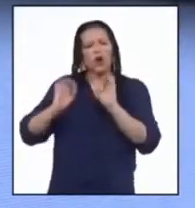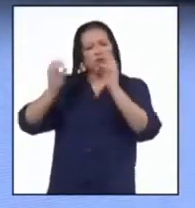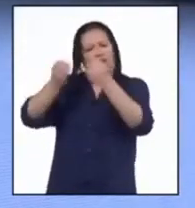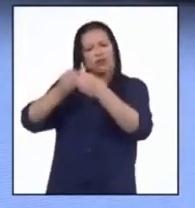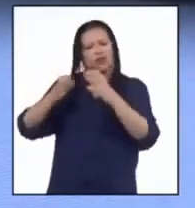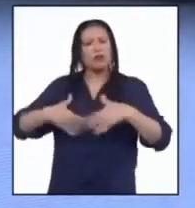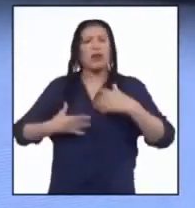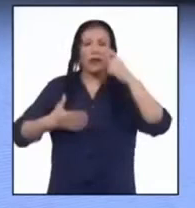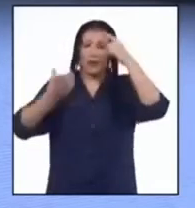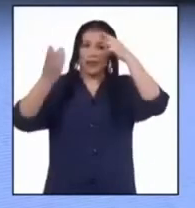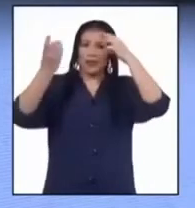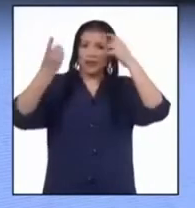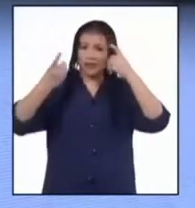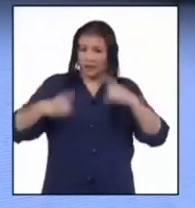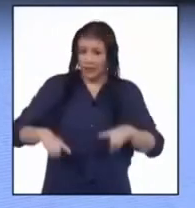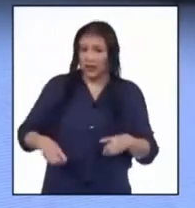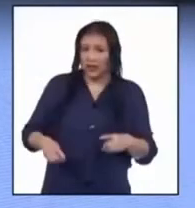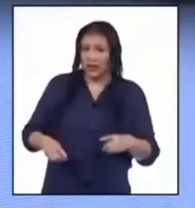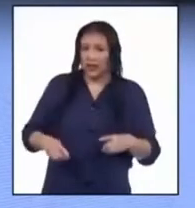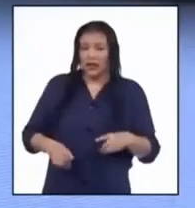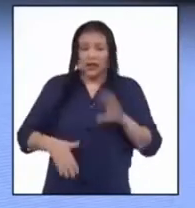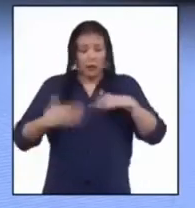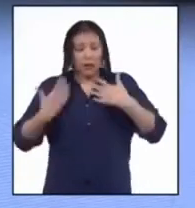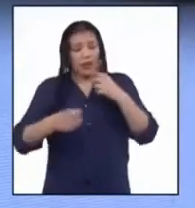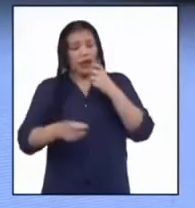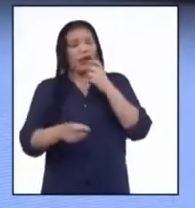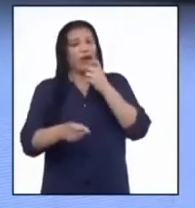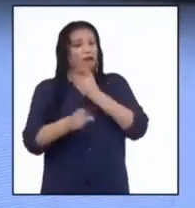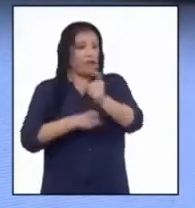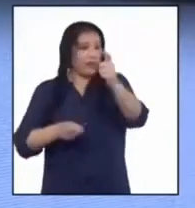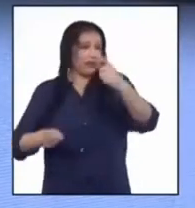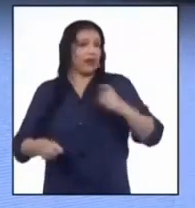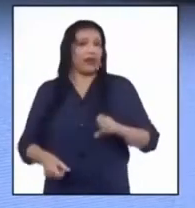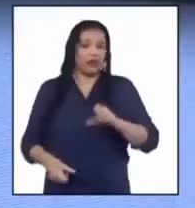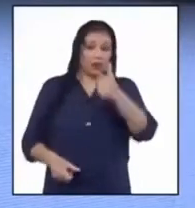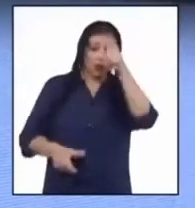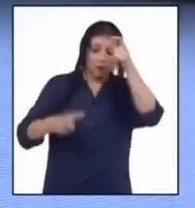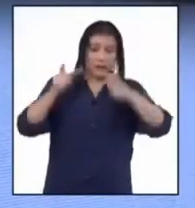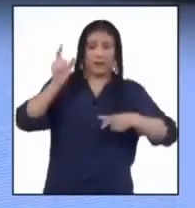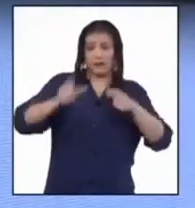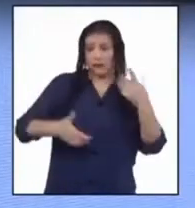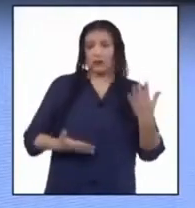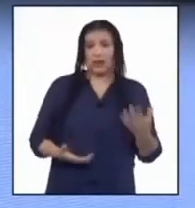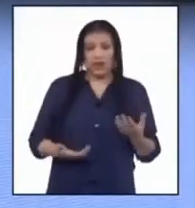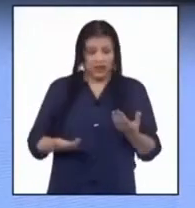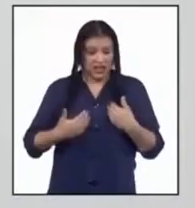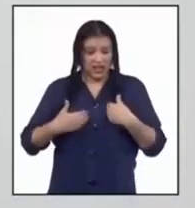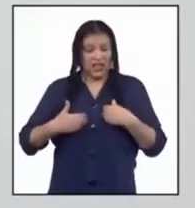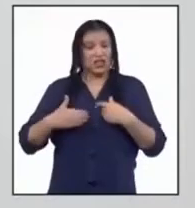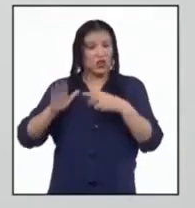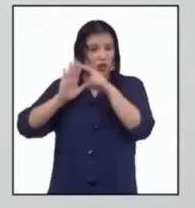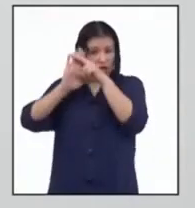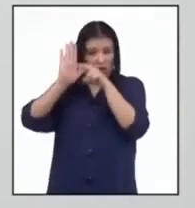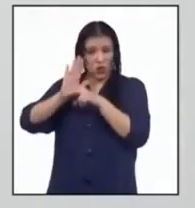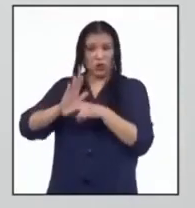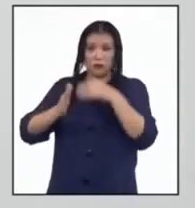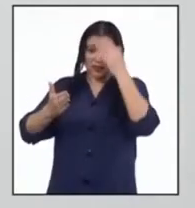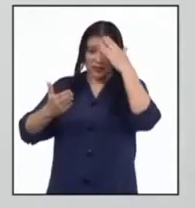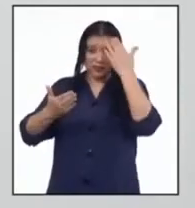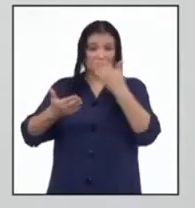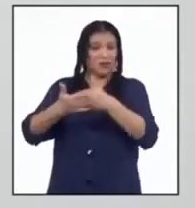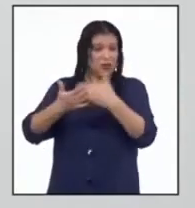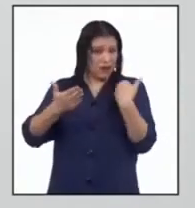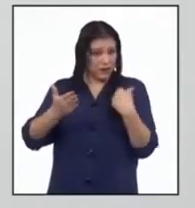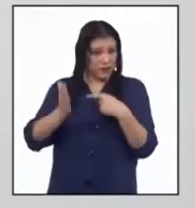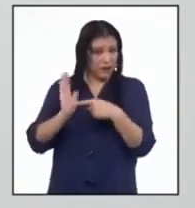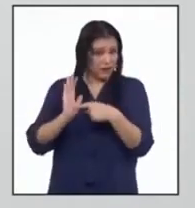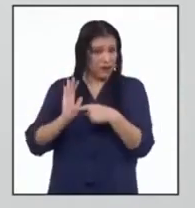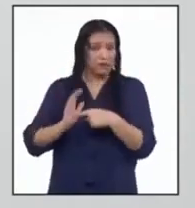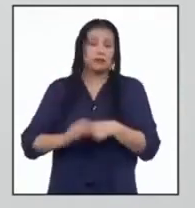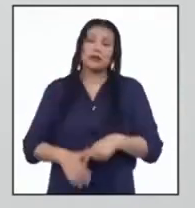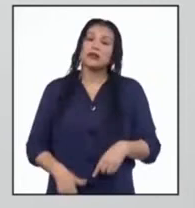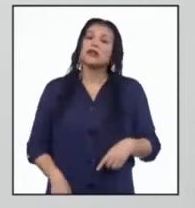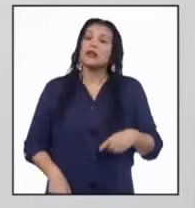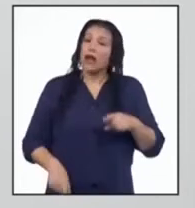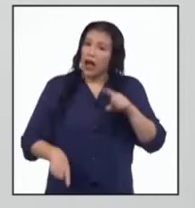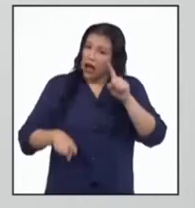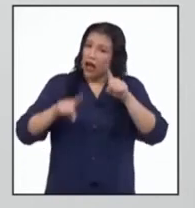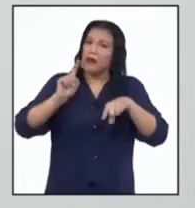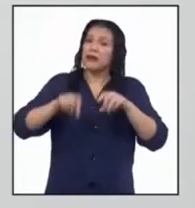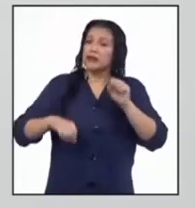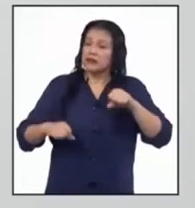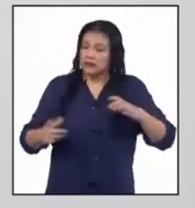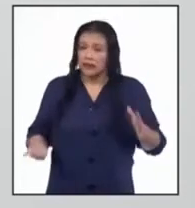ver afectada a alguna persona o un sector de la población, a pesar de haber tenido la norma. Por supuesto. Por eso